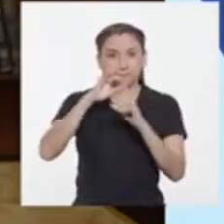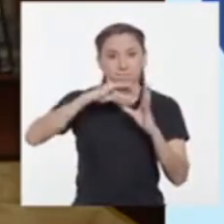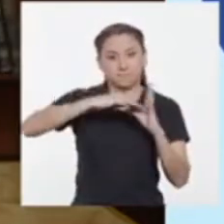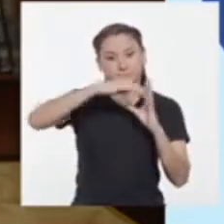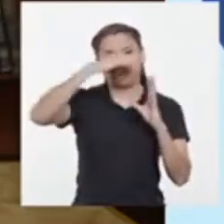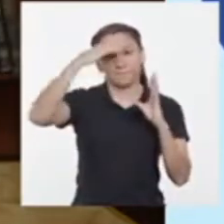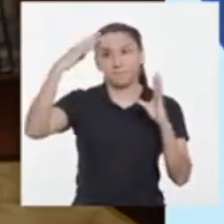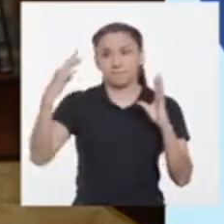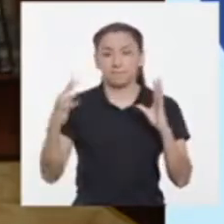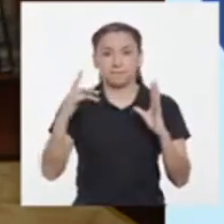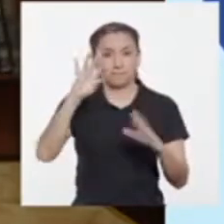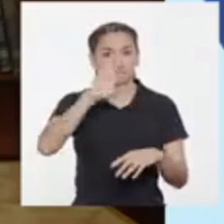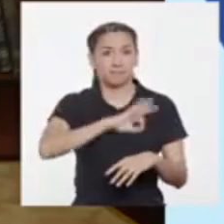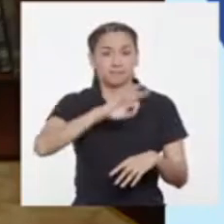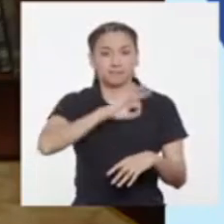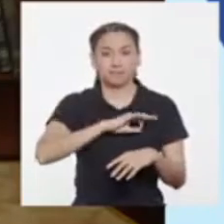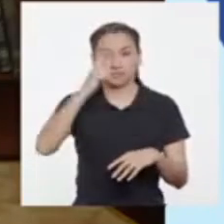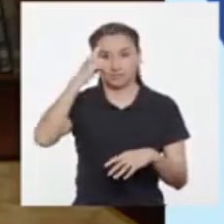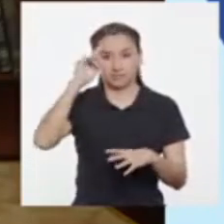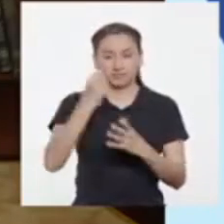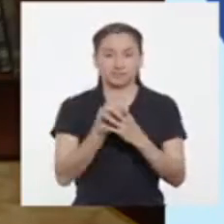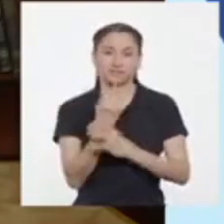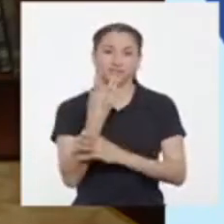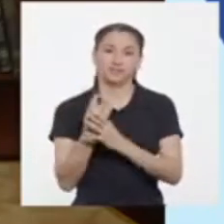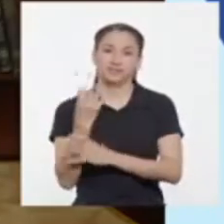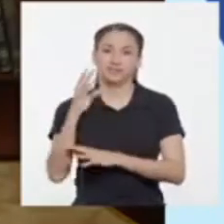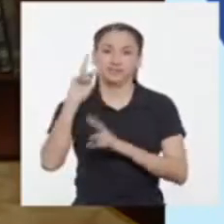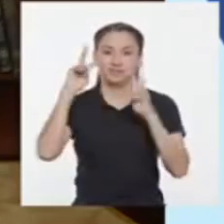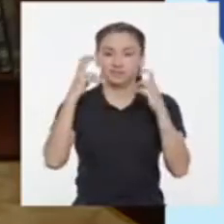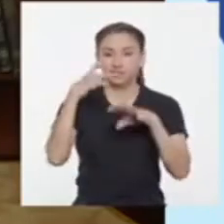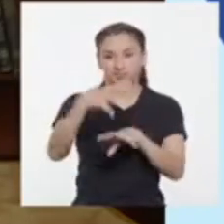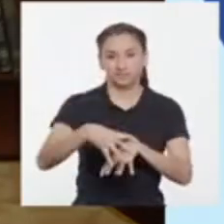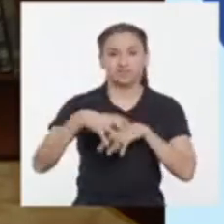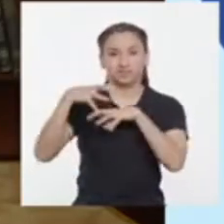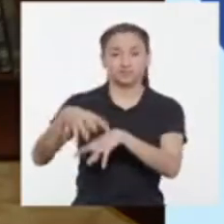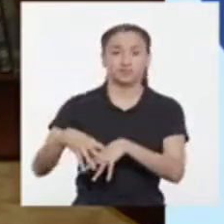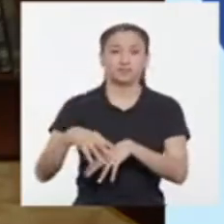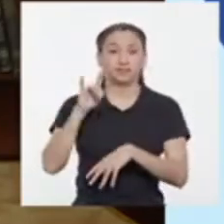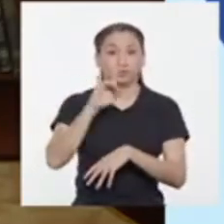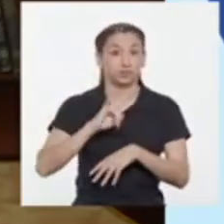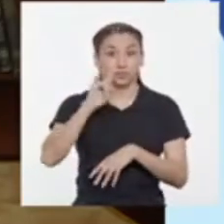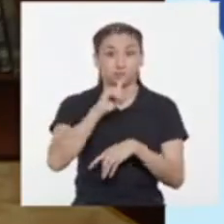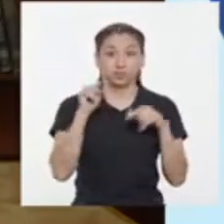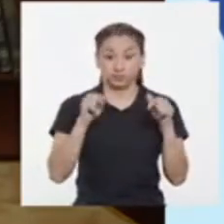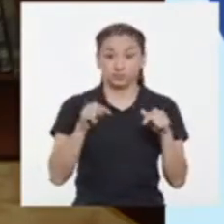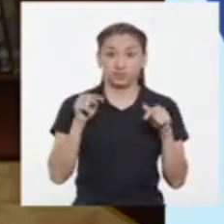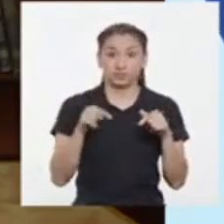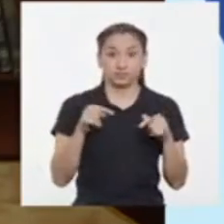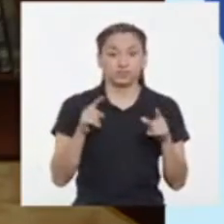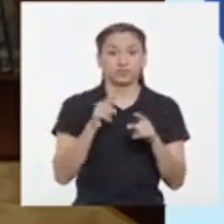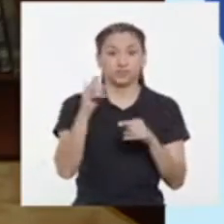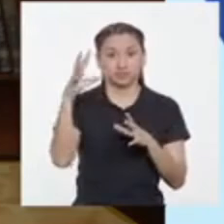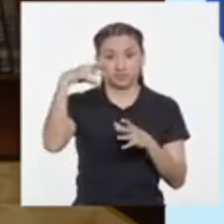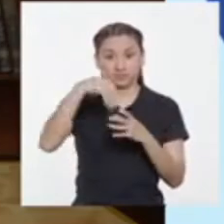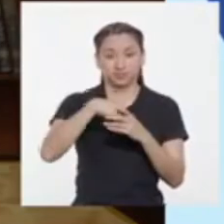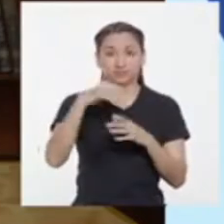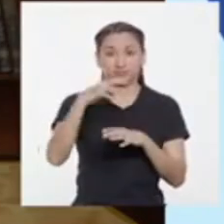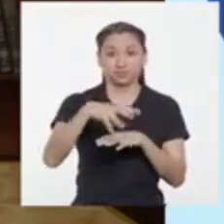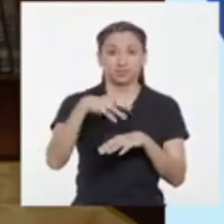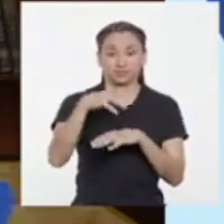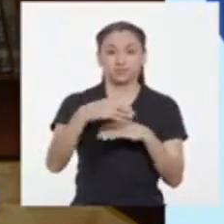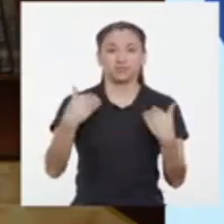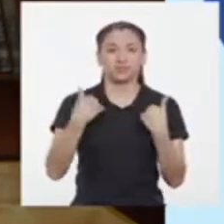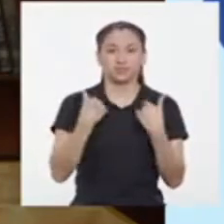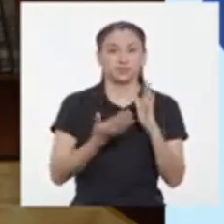invernaderos, que proporciona grandes beneficios a los cultivos del sector agrícola. El uso de este material en la agricultura